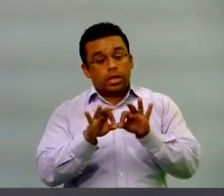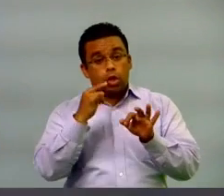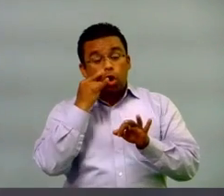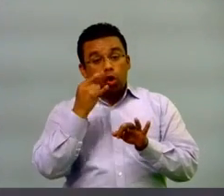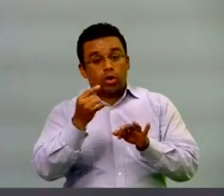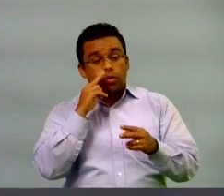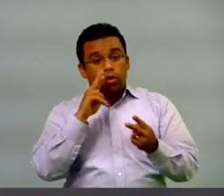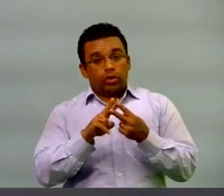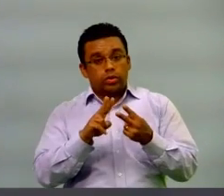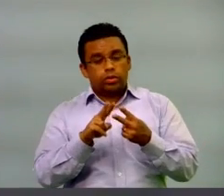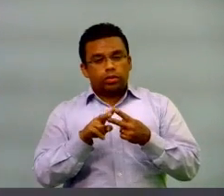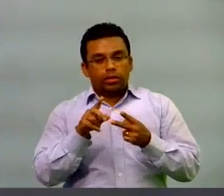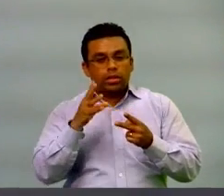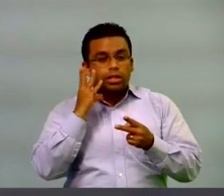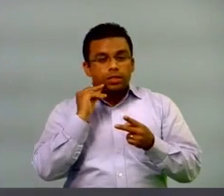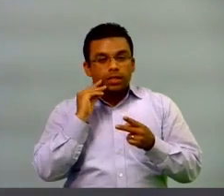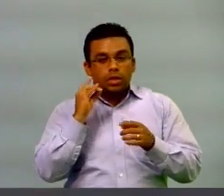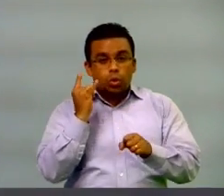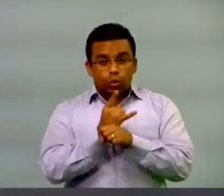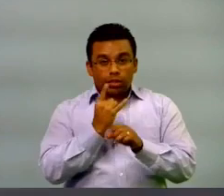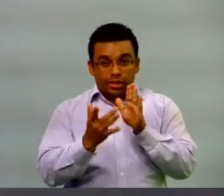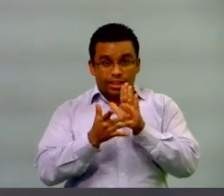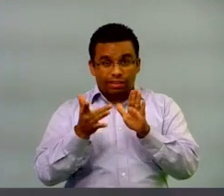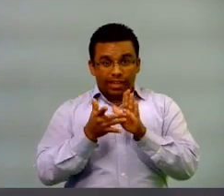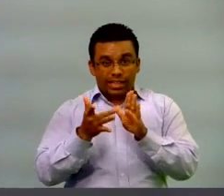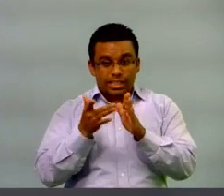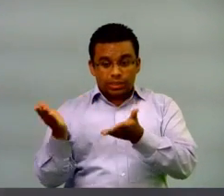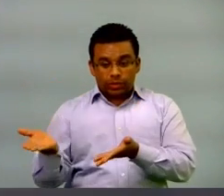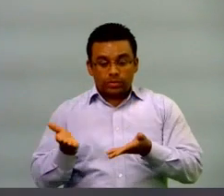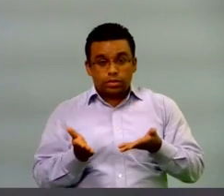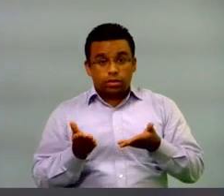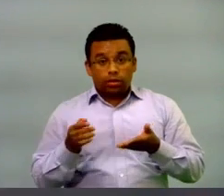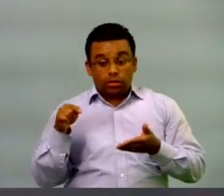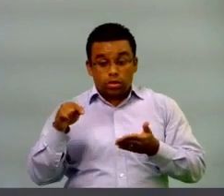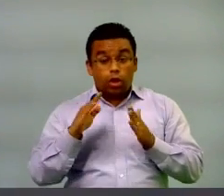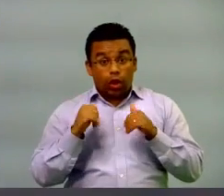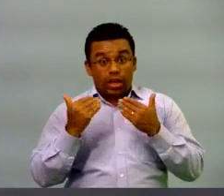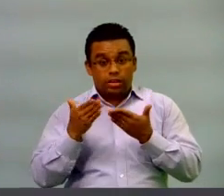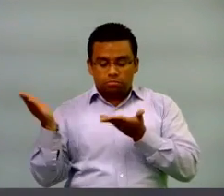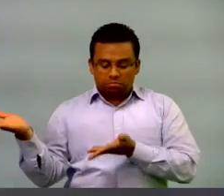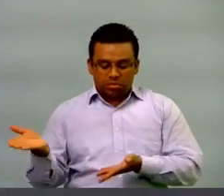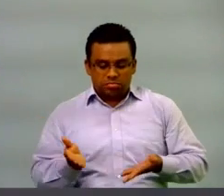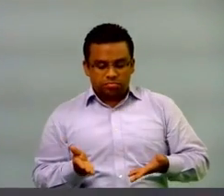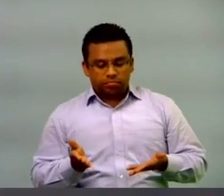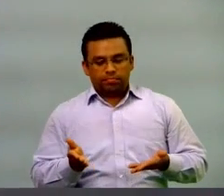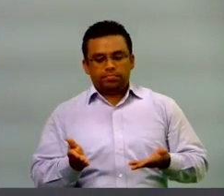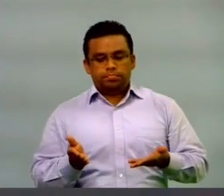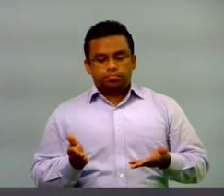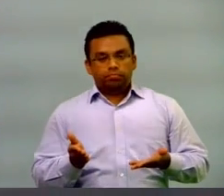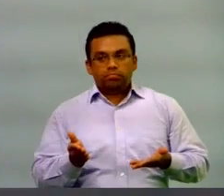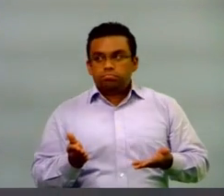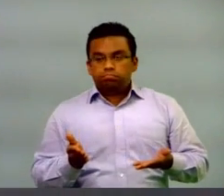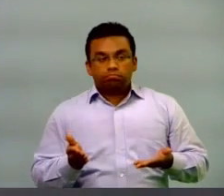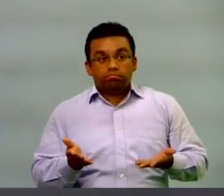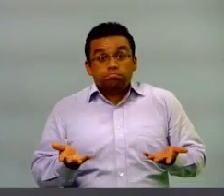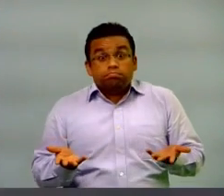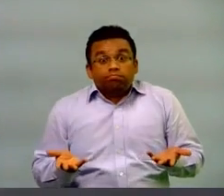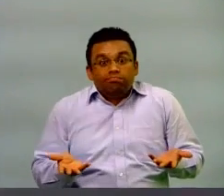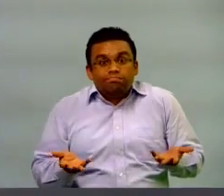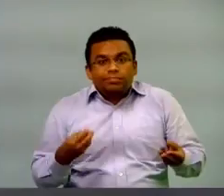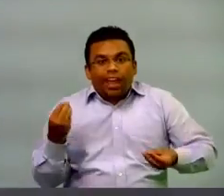de utilizar las tabletas, pues nos llegaron al colegio, y entonces, bueno, ¿qué vamos a hacer con ellas? ¿Qué